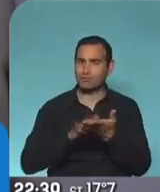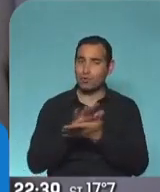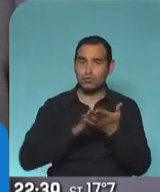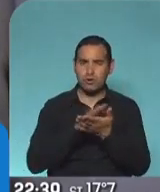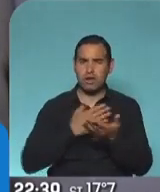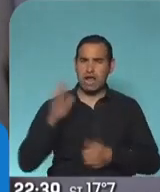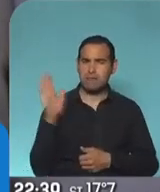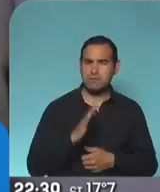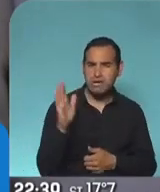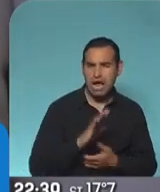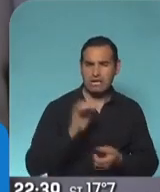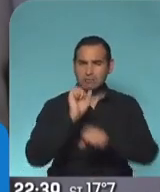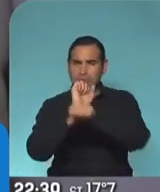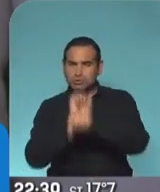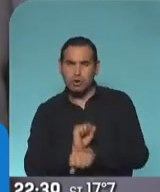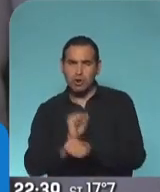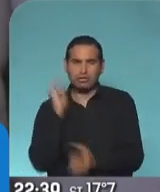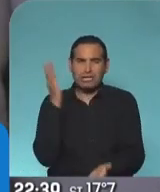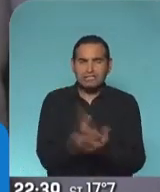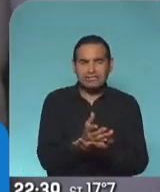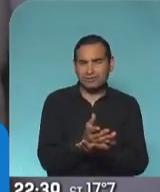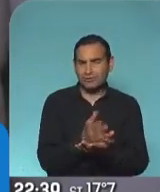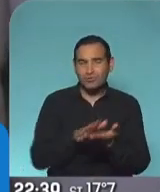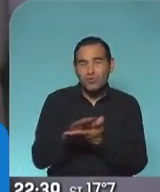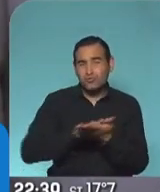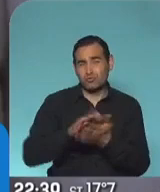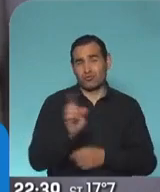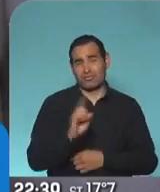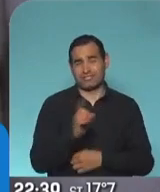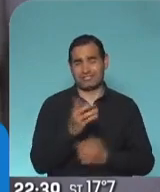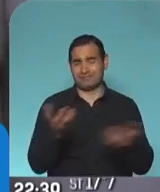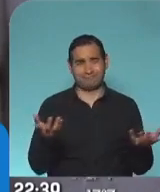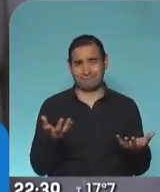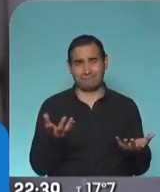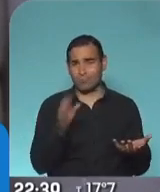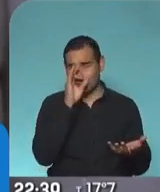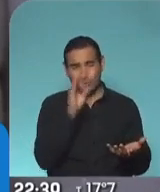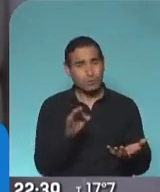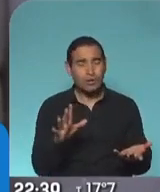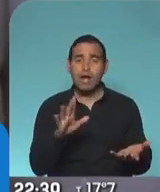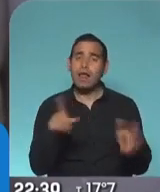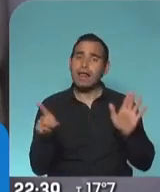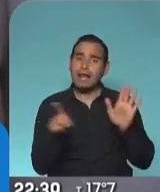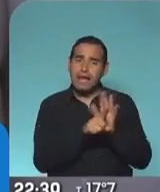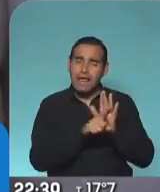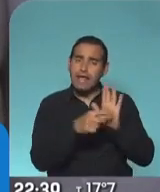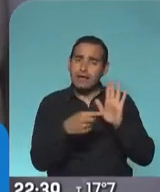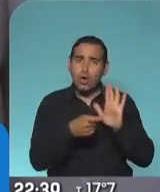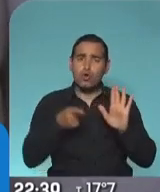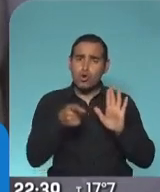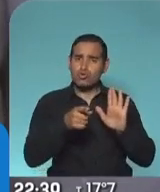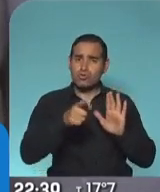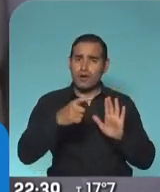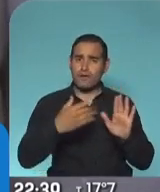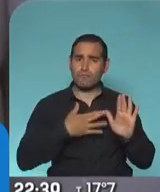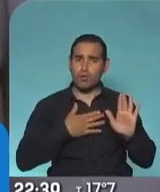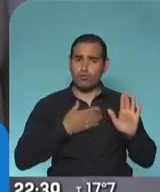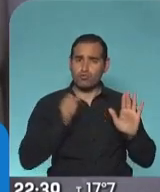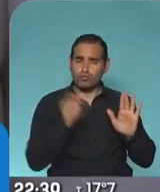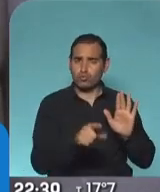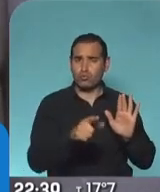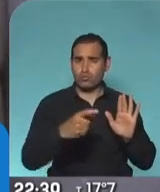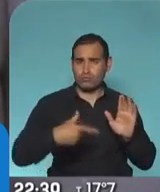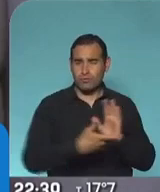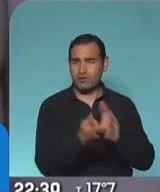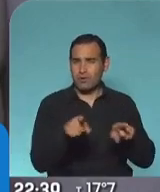amenaza, la prisión y el castigo no son la solución de nada. El uso del Código Penal contra la voluntad popular es una herencia de la